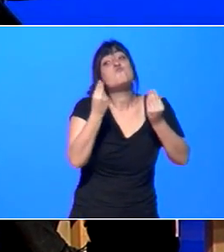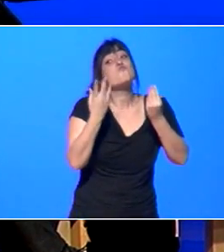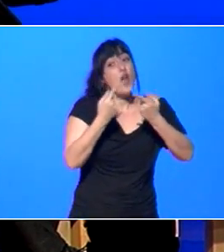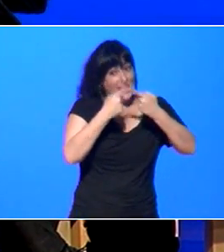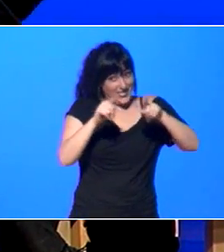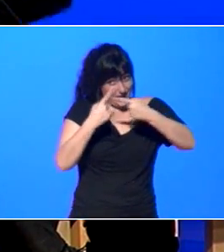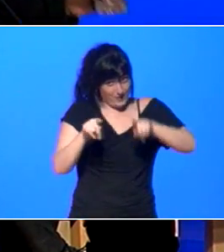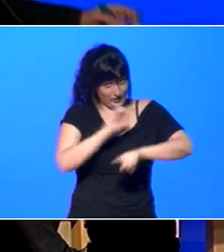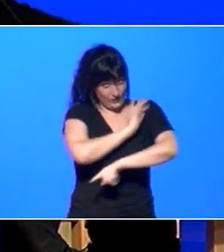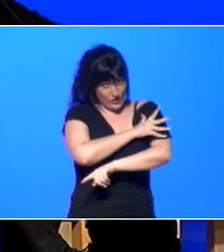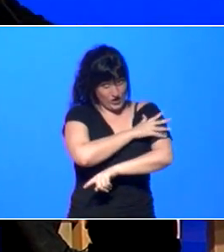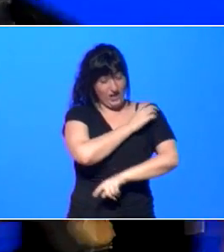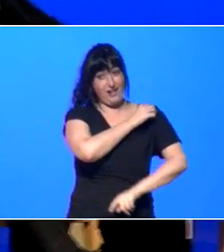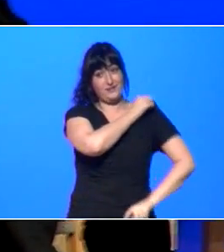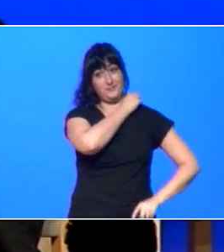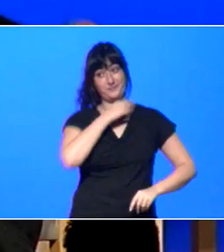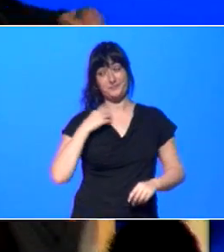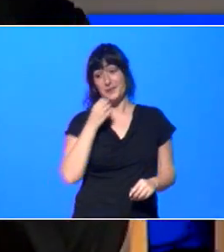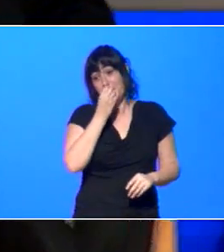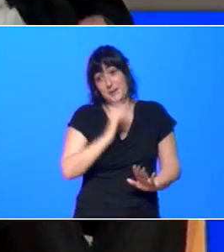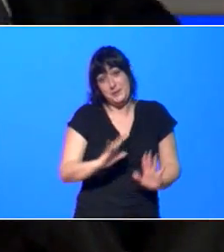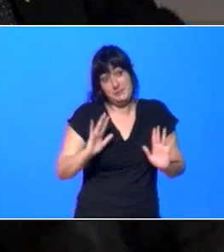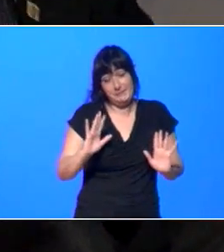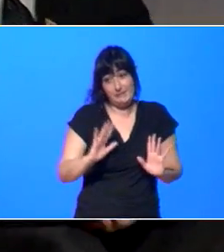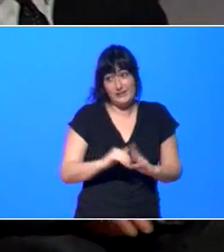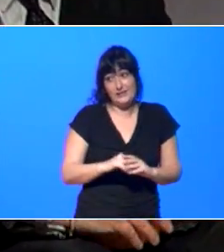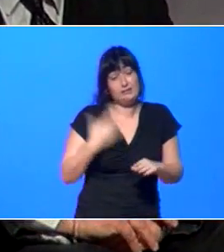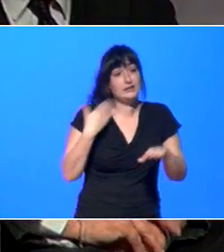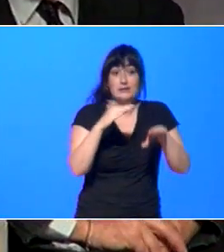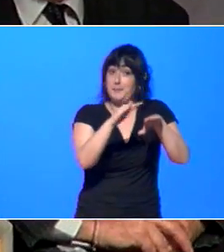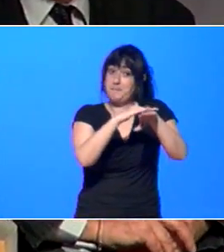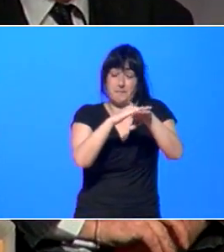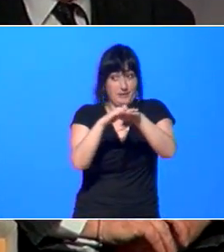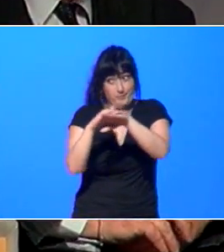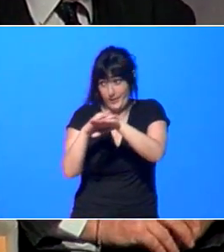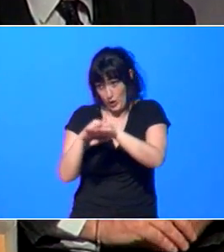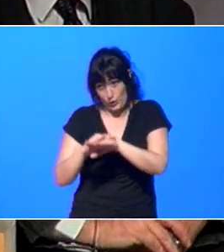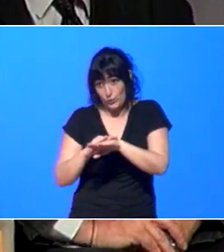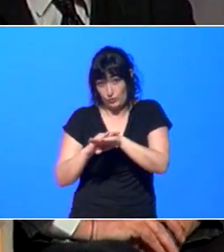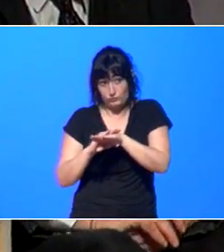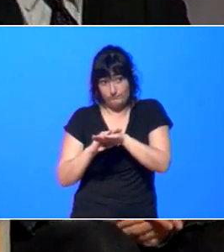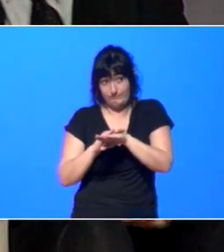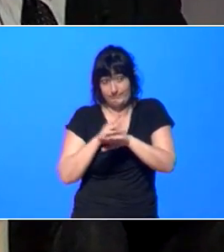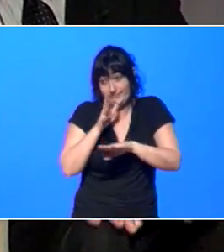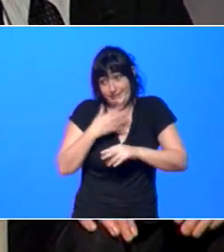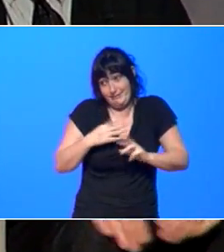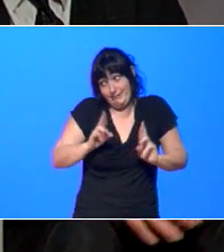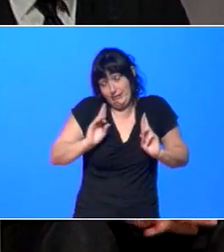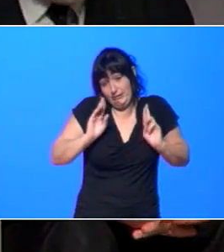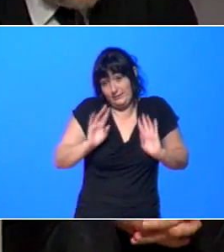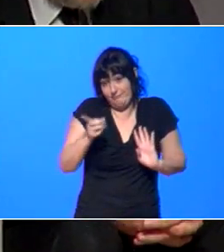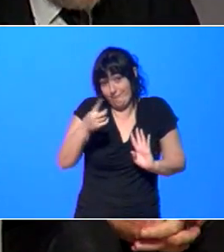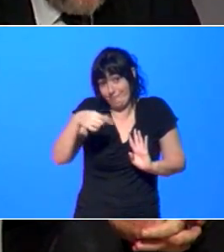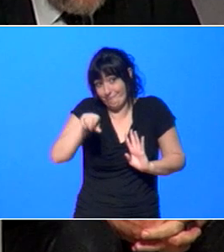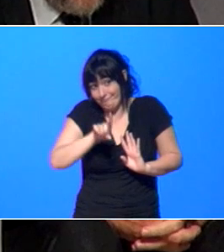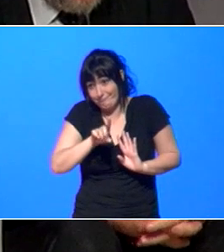mucho venir hasta aquí desde San Sebastián y os pido disculpas a todos y bueno, espero que, como habéis estado en buenas manos, la